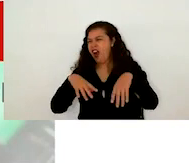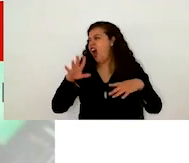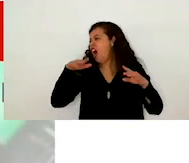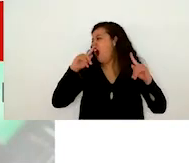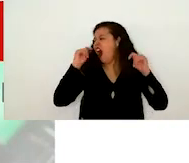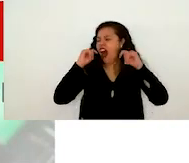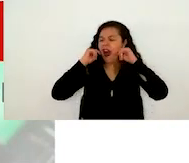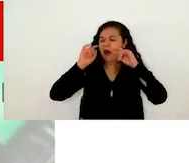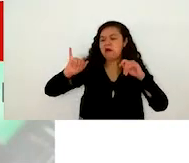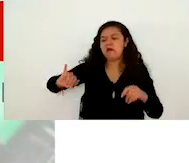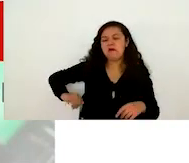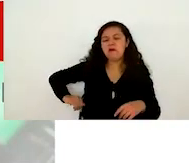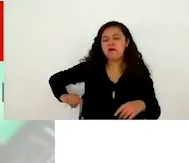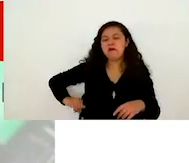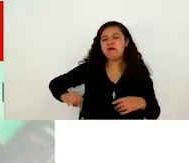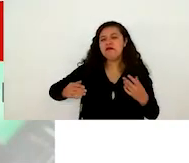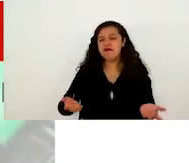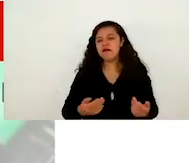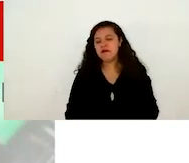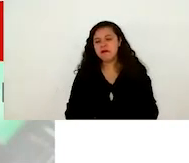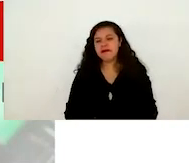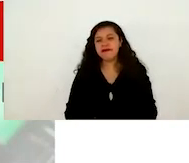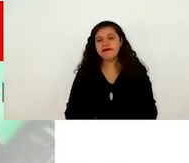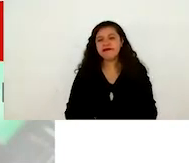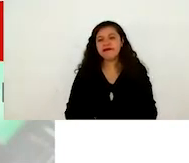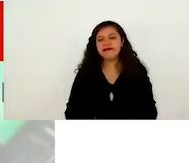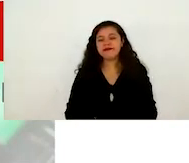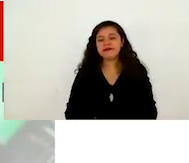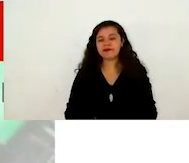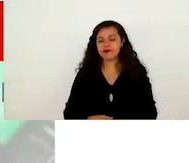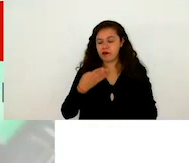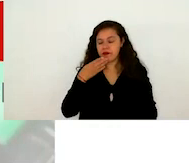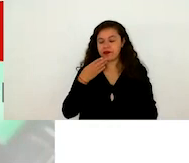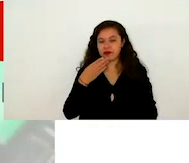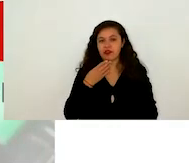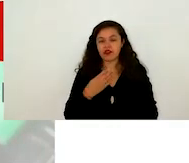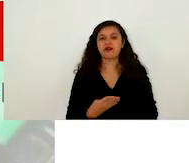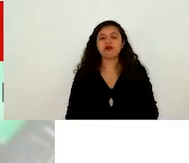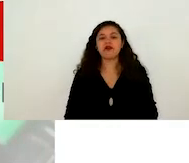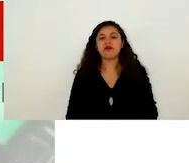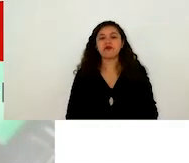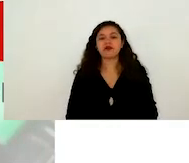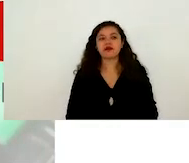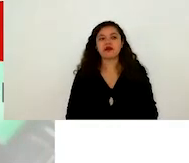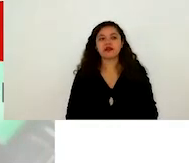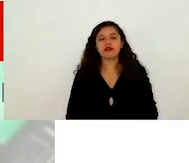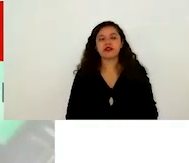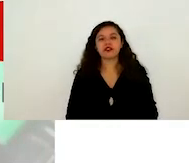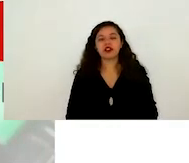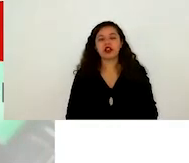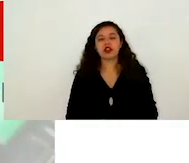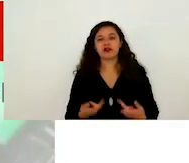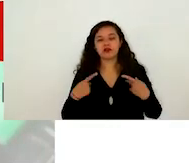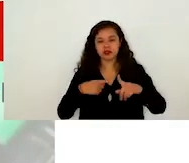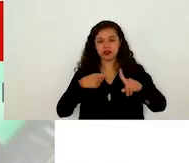pilar atención es la cuarta persona muy bien pilar como como te vas contrataque intención era otra persona perder por